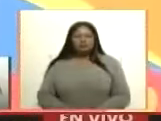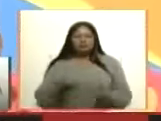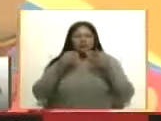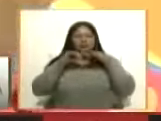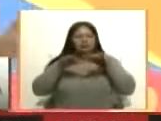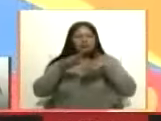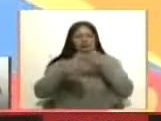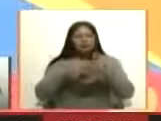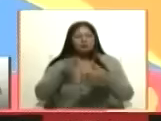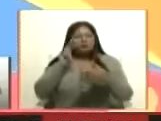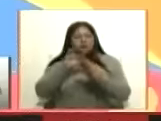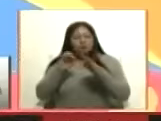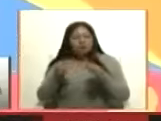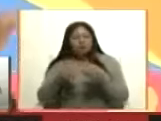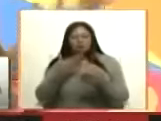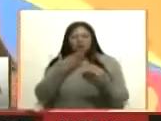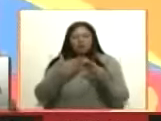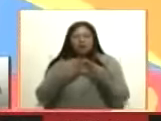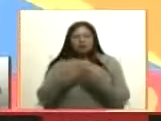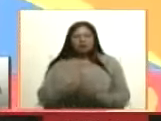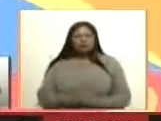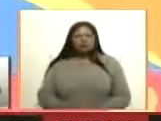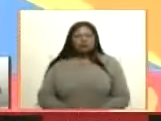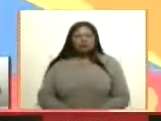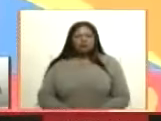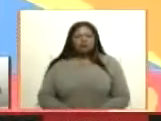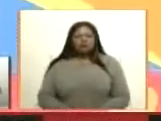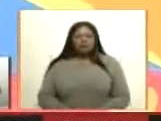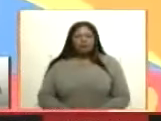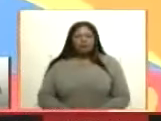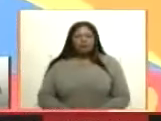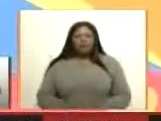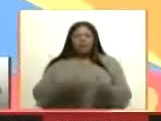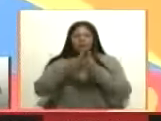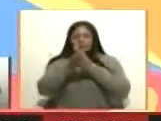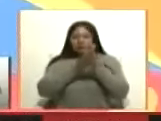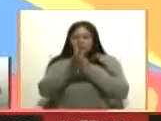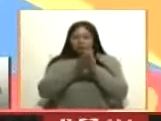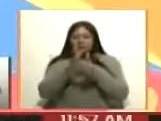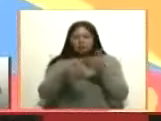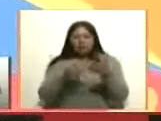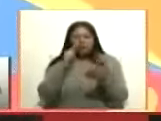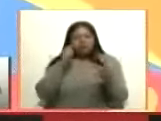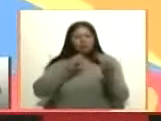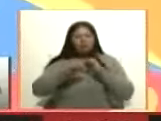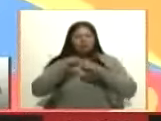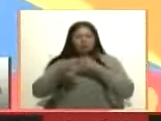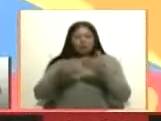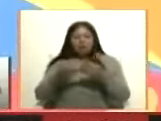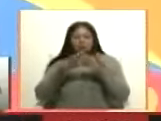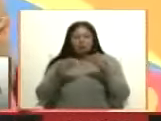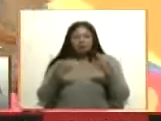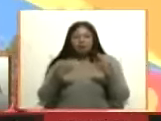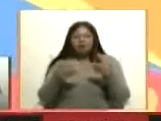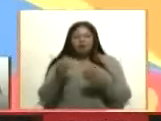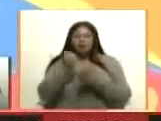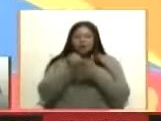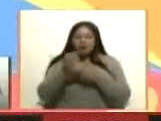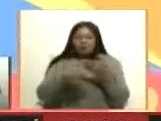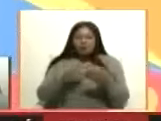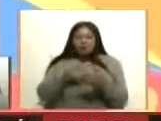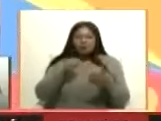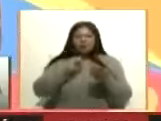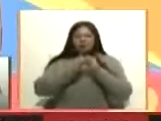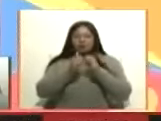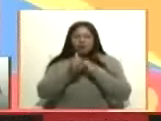suele votar nuestro agradecimiento a los emprendedores empresarios que también se movilizaron a todas las marcas a nuestros